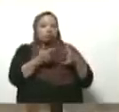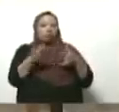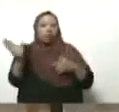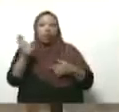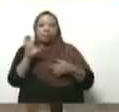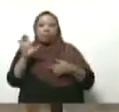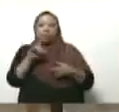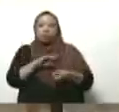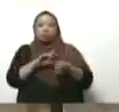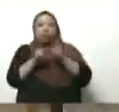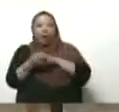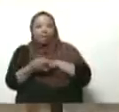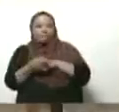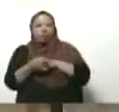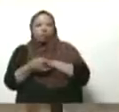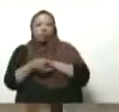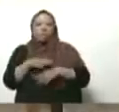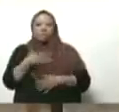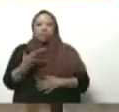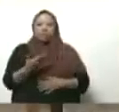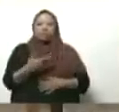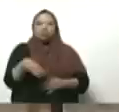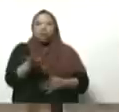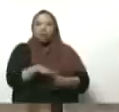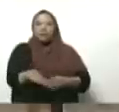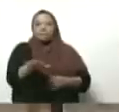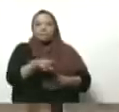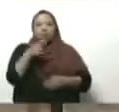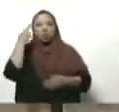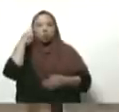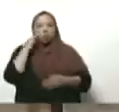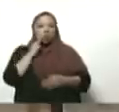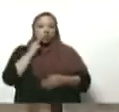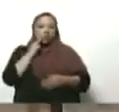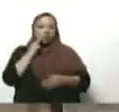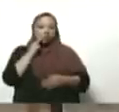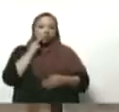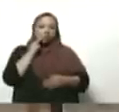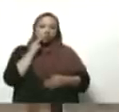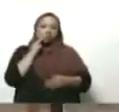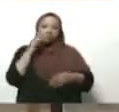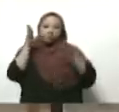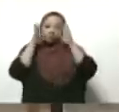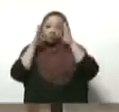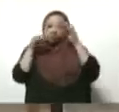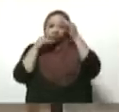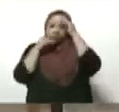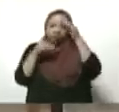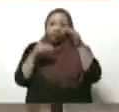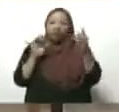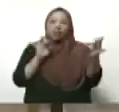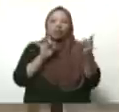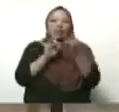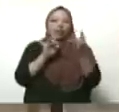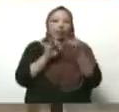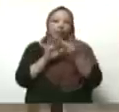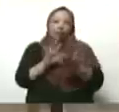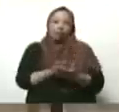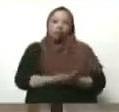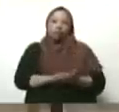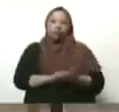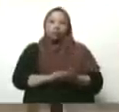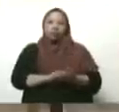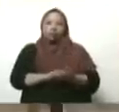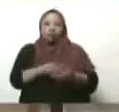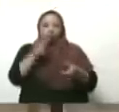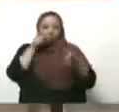para que para en las plazas bolívar de esos municipios atender de manera directa con